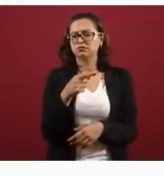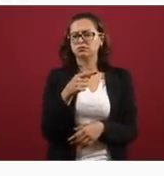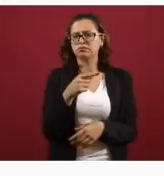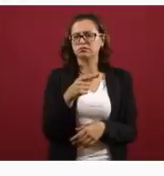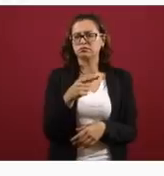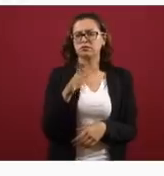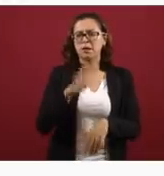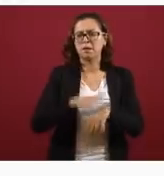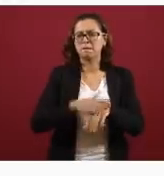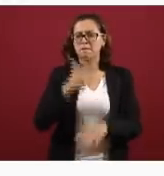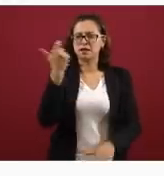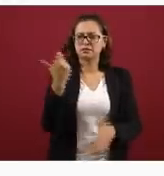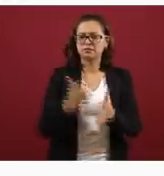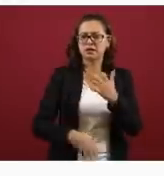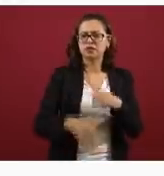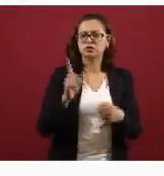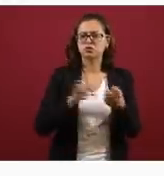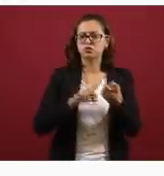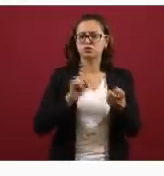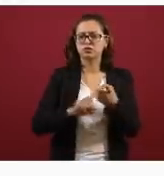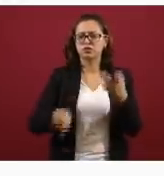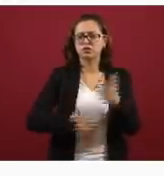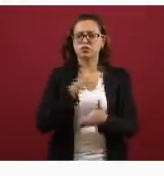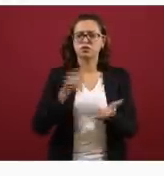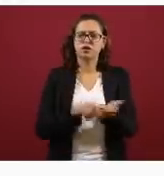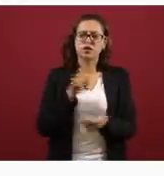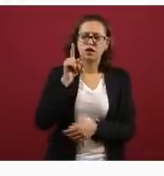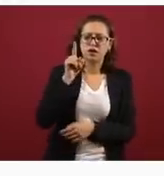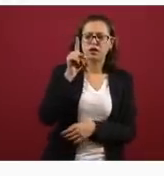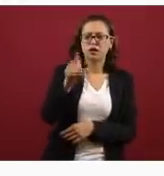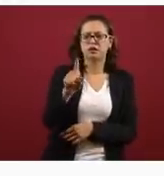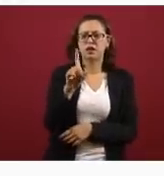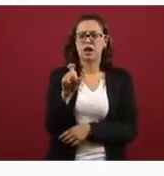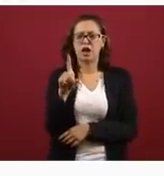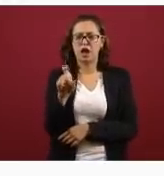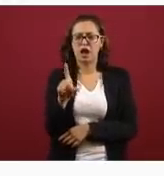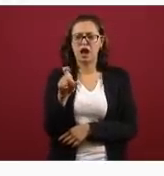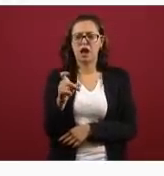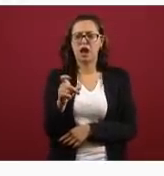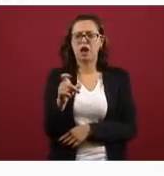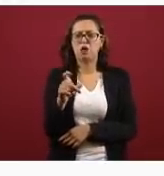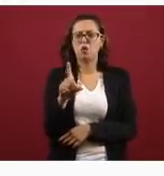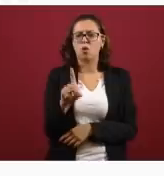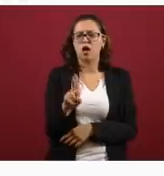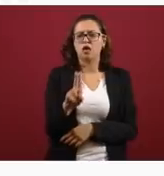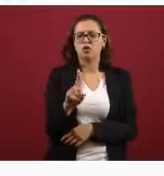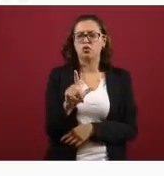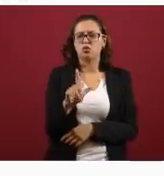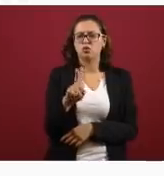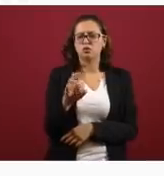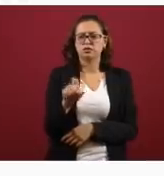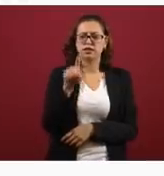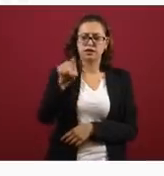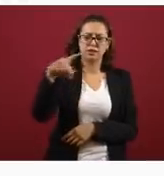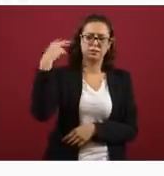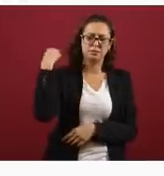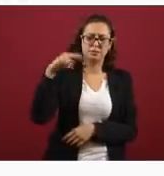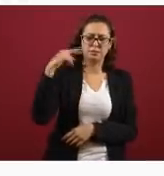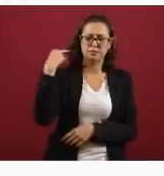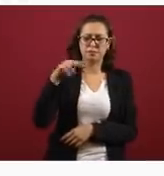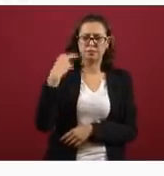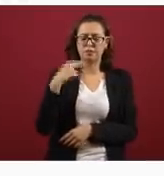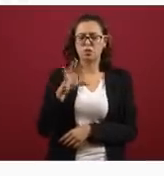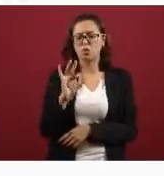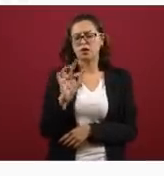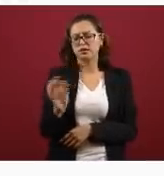económica, la gasolina, lo encontramos en Superservicio Agua Dulce, en Agua Dulce Veracruz, con un margen de 43 centavos y